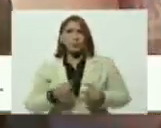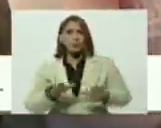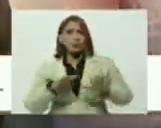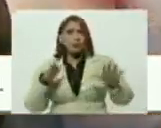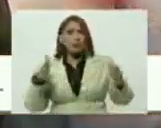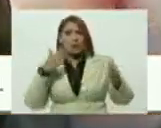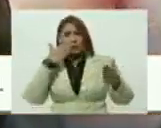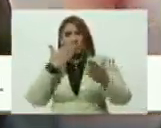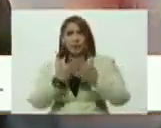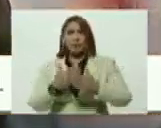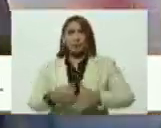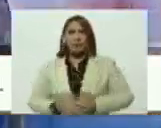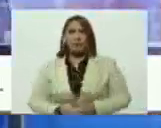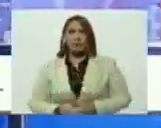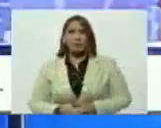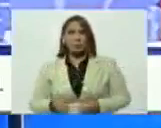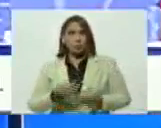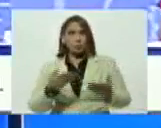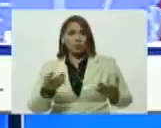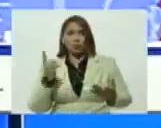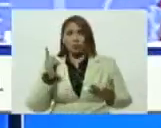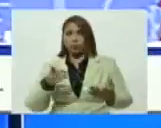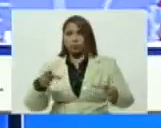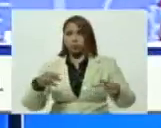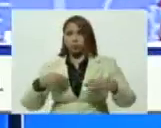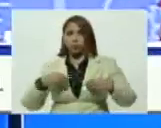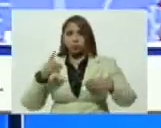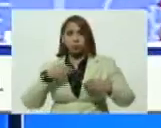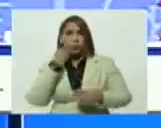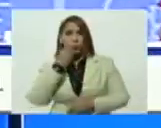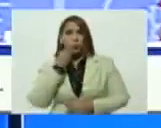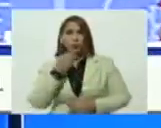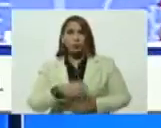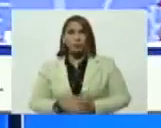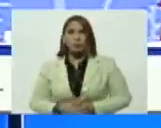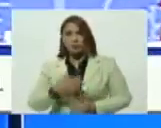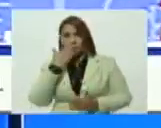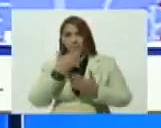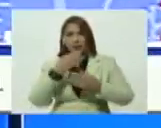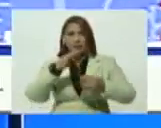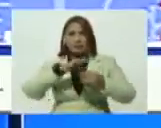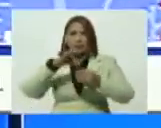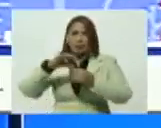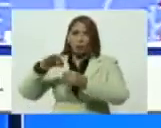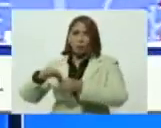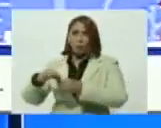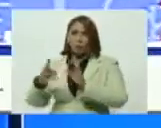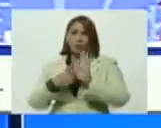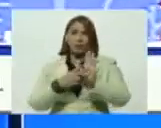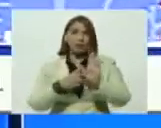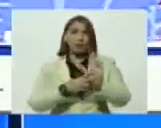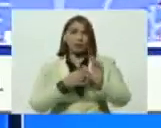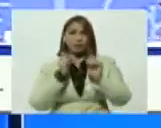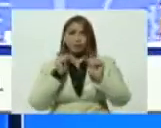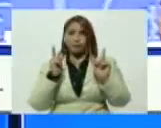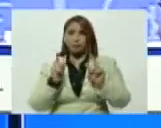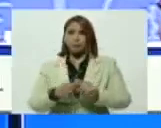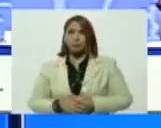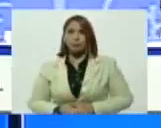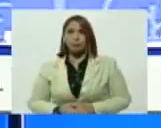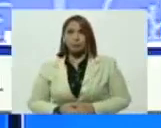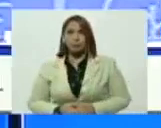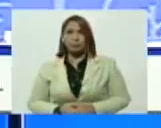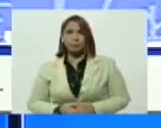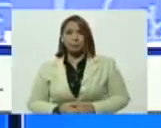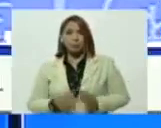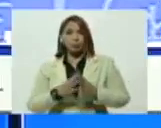frente que ustedes han asumido, la juventud, es el frente económico. Verdaderamente impresionante todo